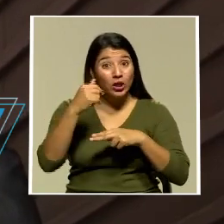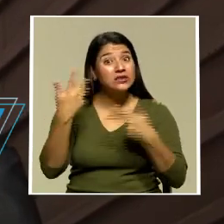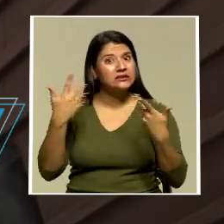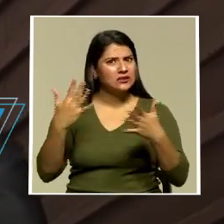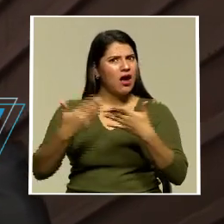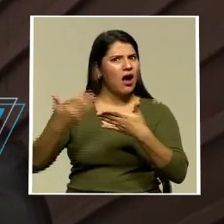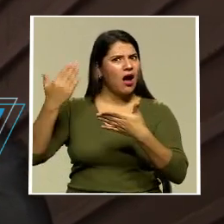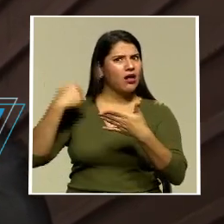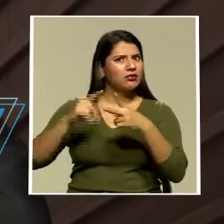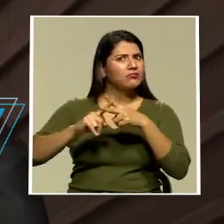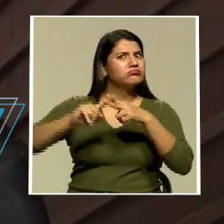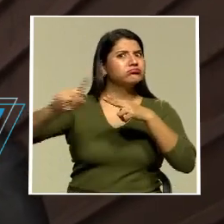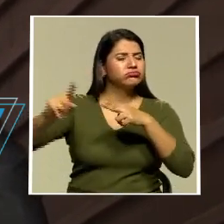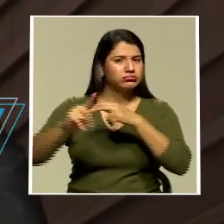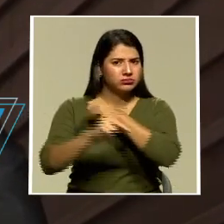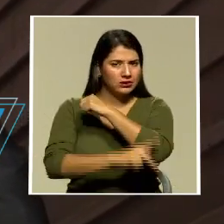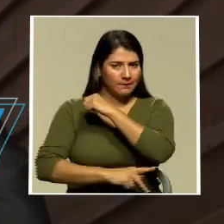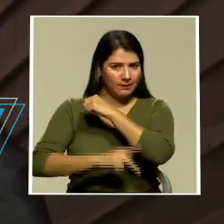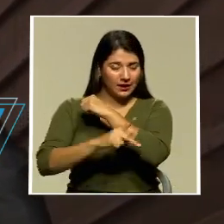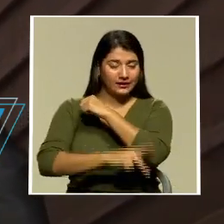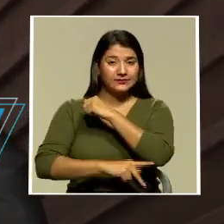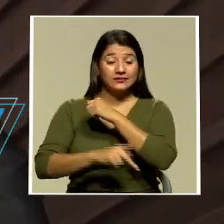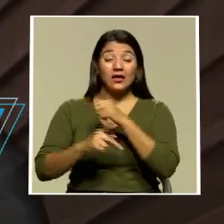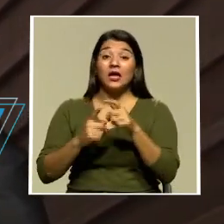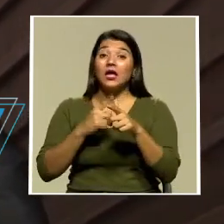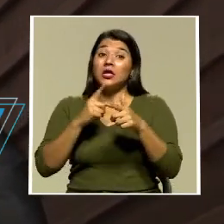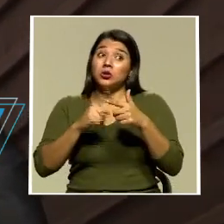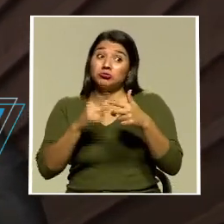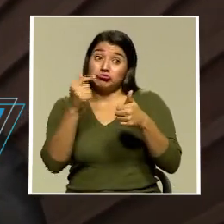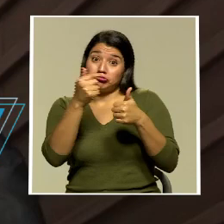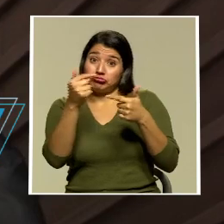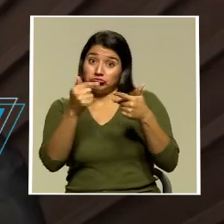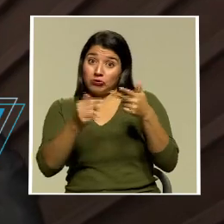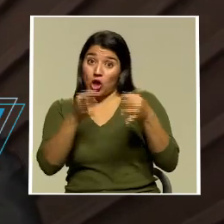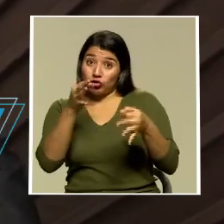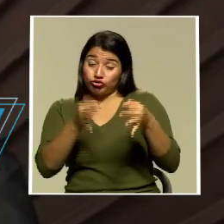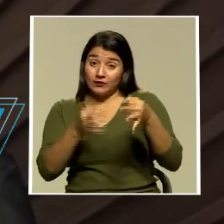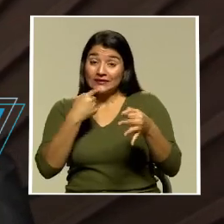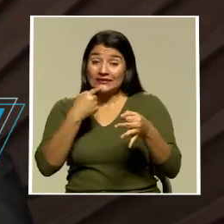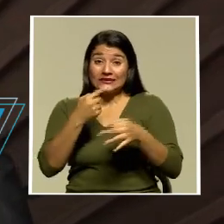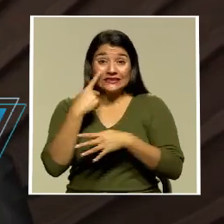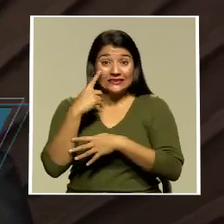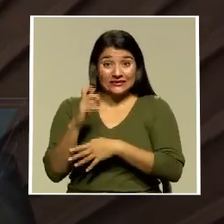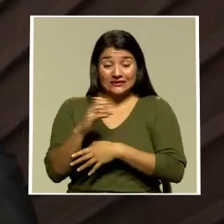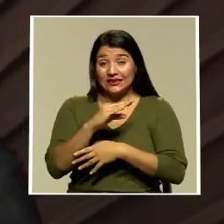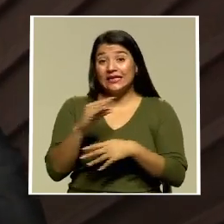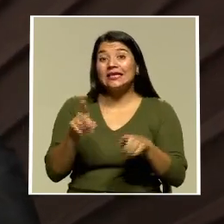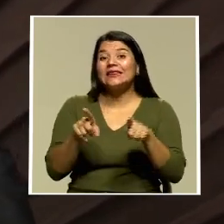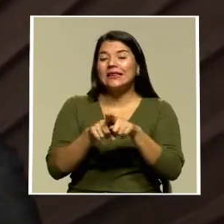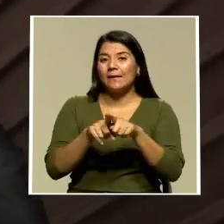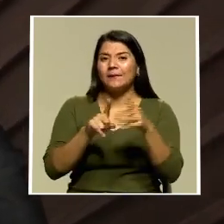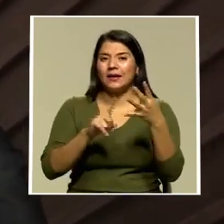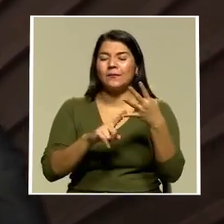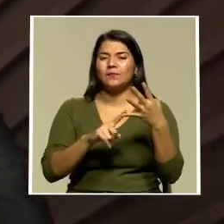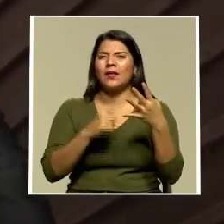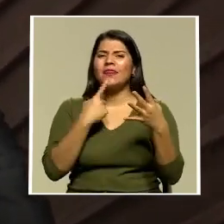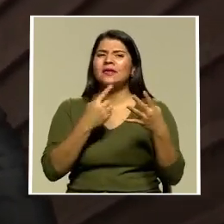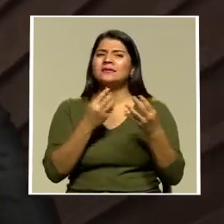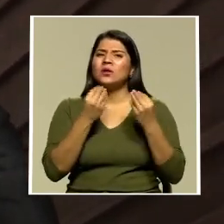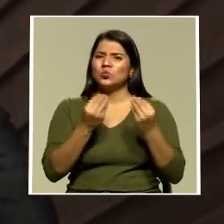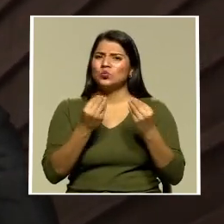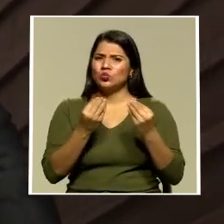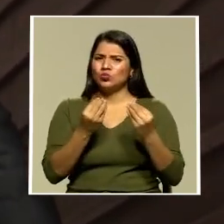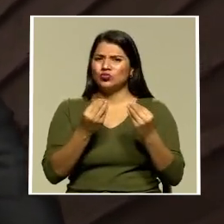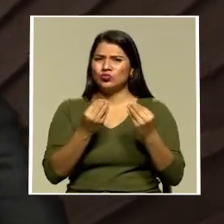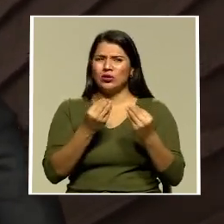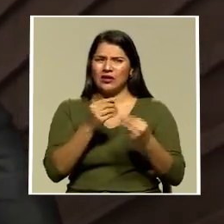en su oportunidad, y esos son la mayoría de los argumentos. Además de eso, se habla de la cantidad de denuncias que hay y el grado de